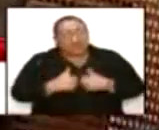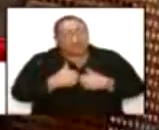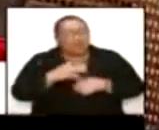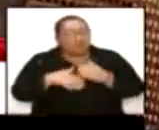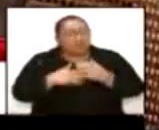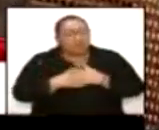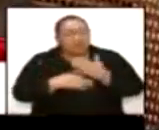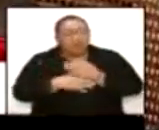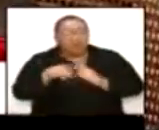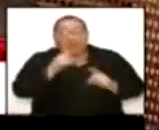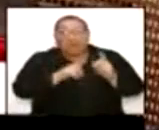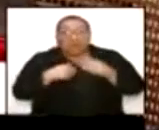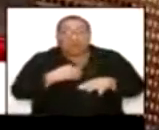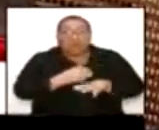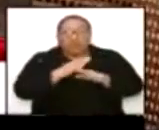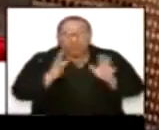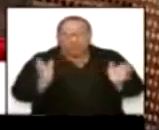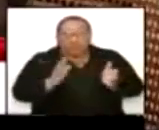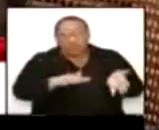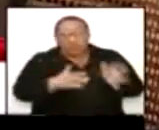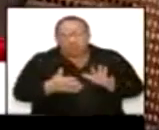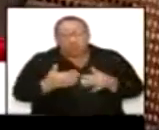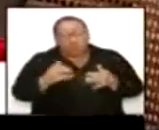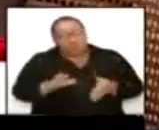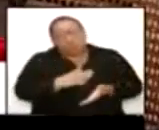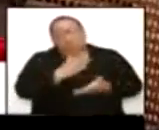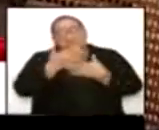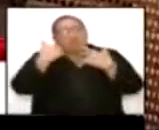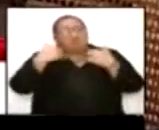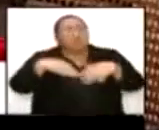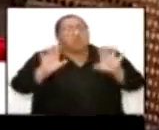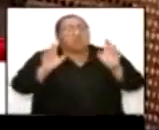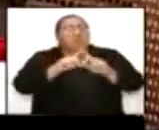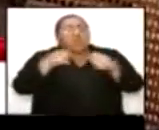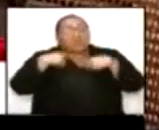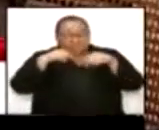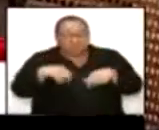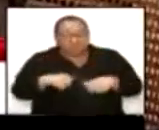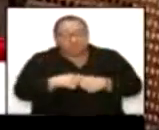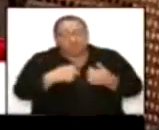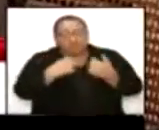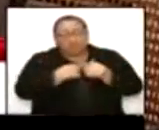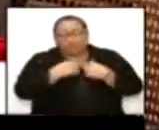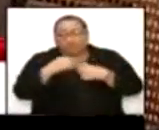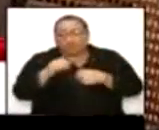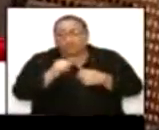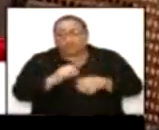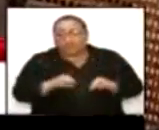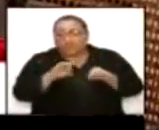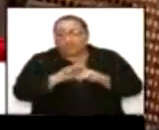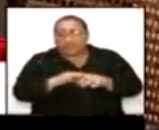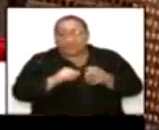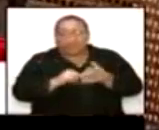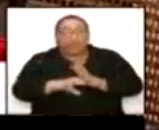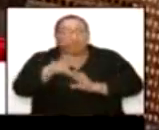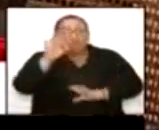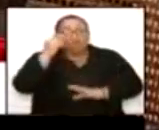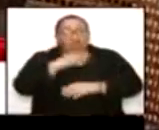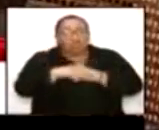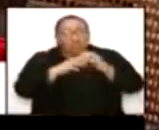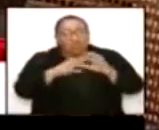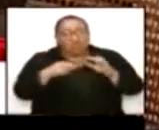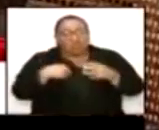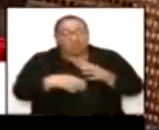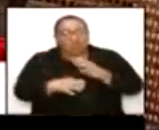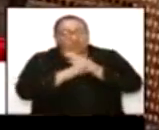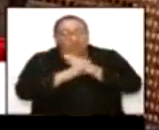extremos. Y si algunos quieren defender y promover la muerte, que lo hagan. Pero quienes estamos aquí con responsabilidad, quienes hemos sido elegidos por el pueblo,